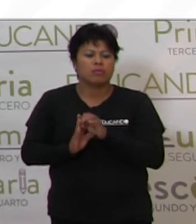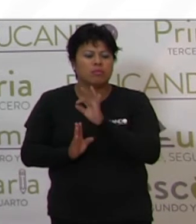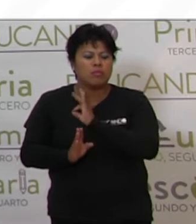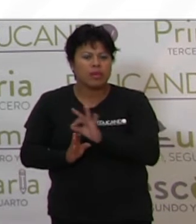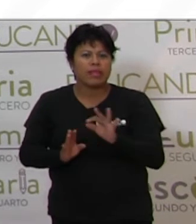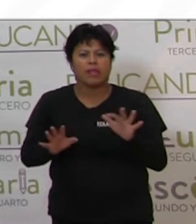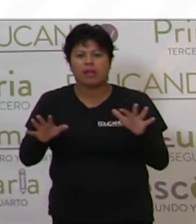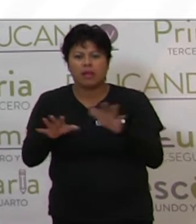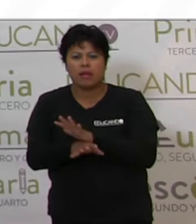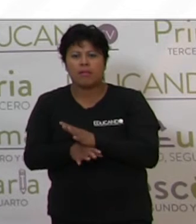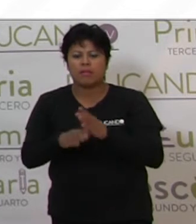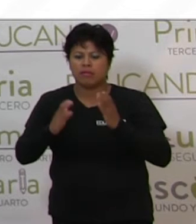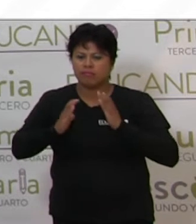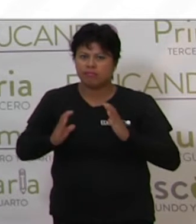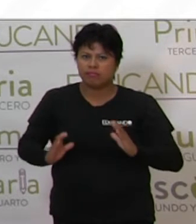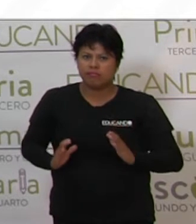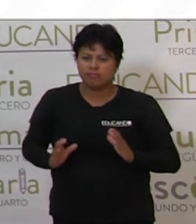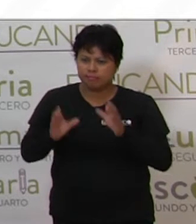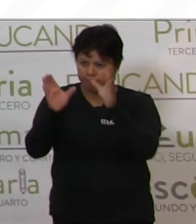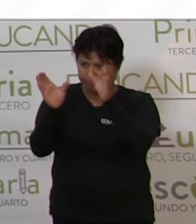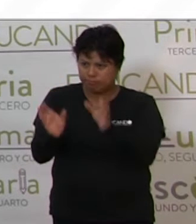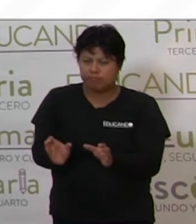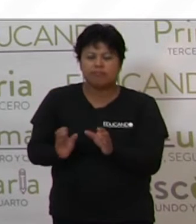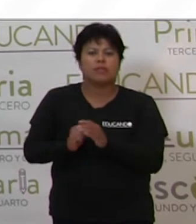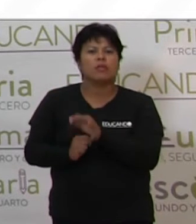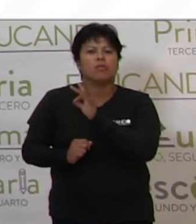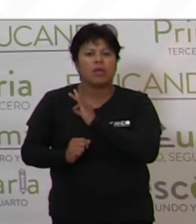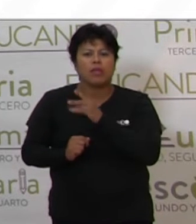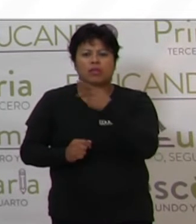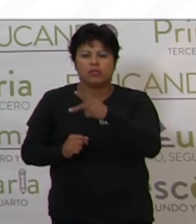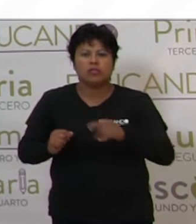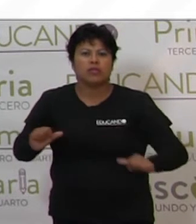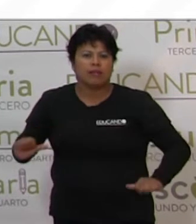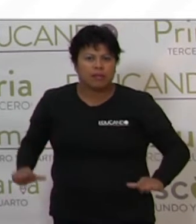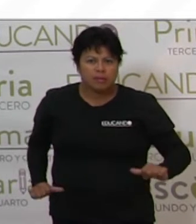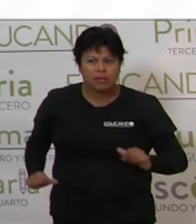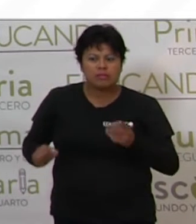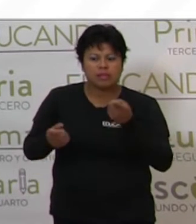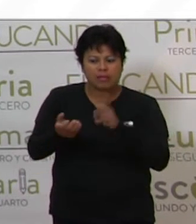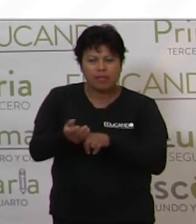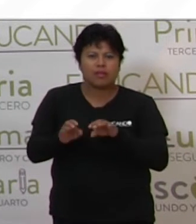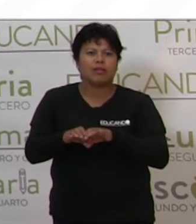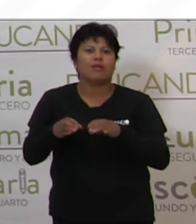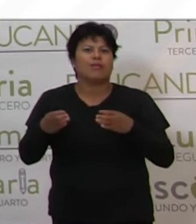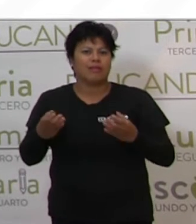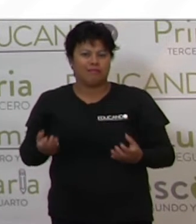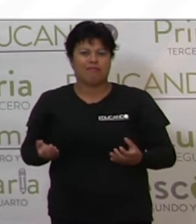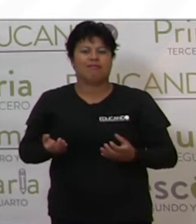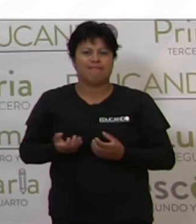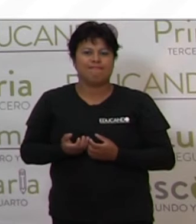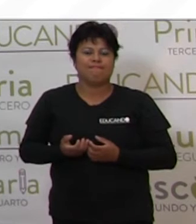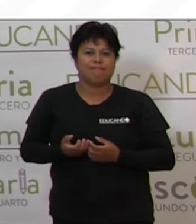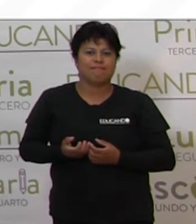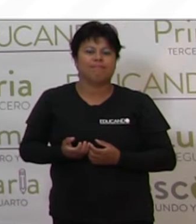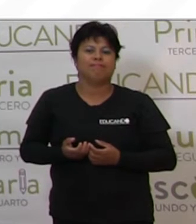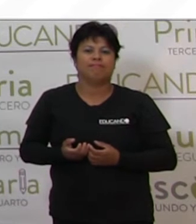pueden cambiar físicamente, pueden cambiar sus acciones dentro del cuento.